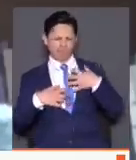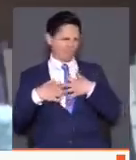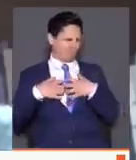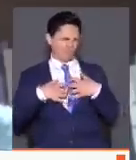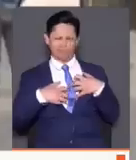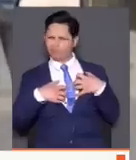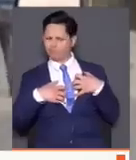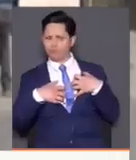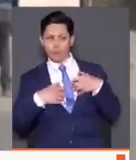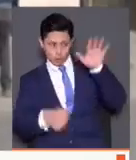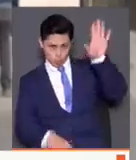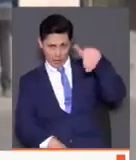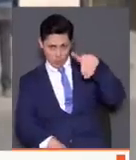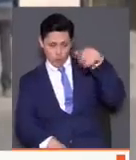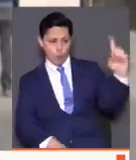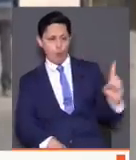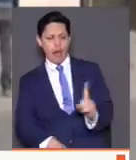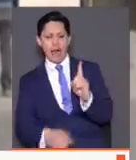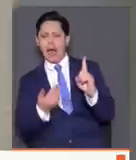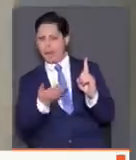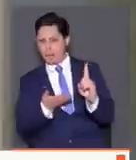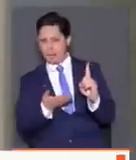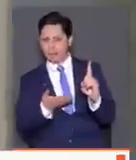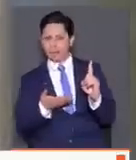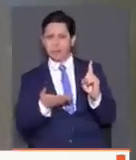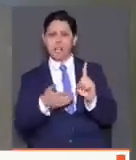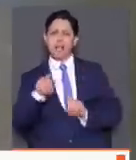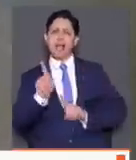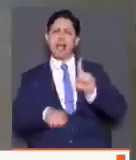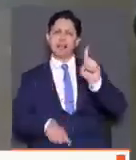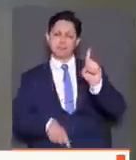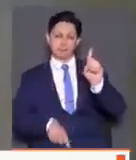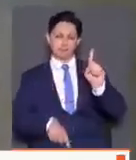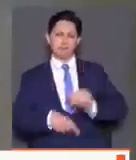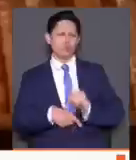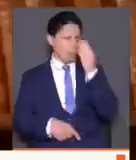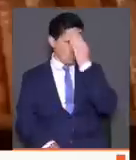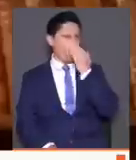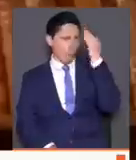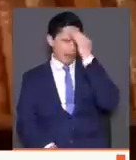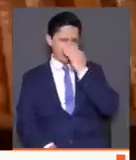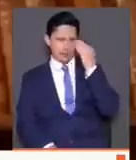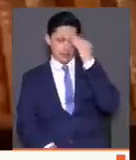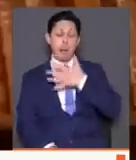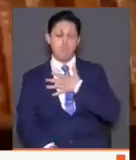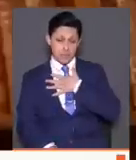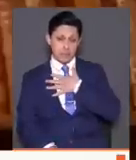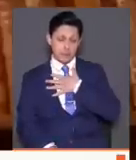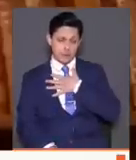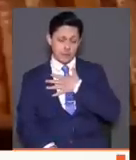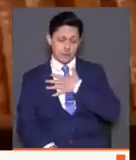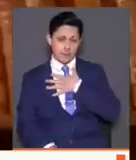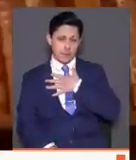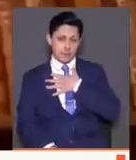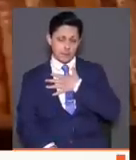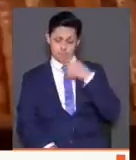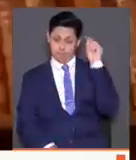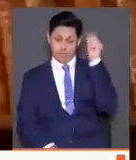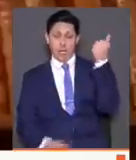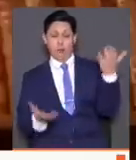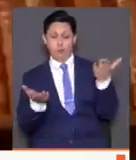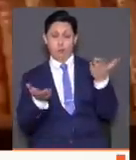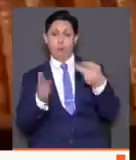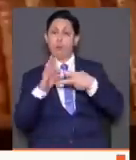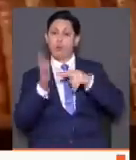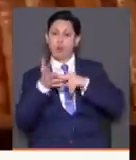al embajador. Por eso, ex cancilleres calificaron lo ocurrido como preocupante. A mí me parece que es crear un problema que no